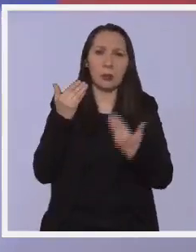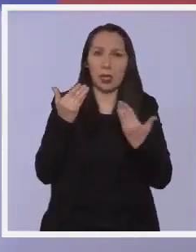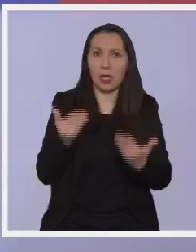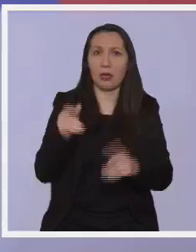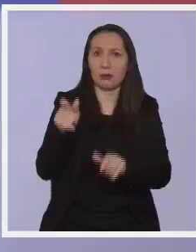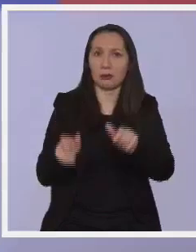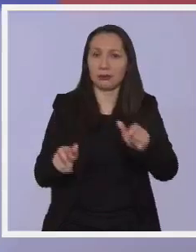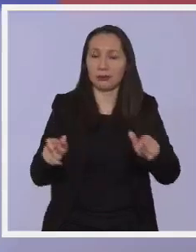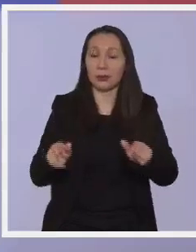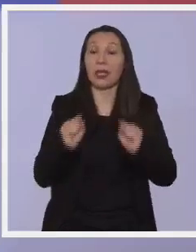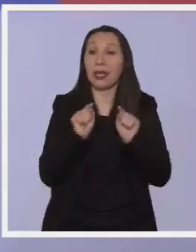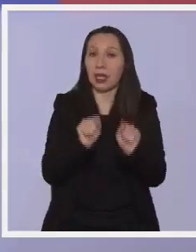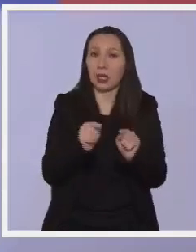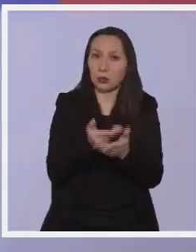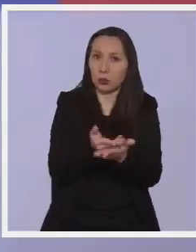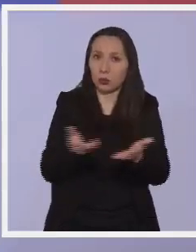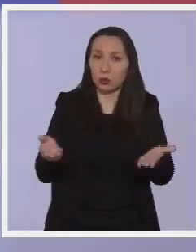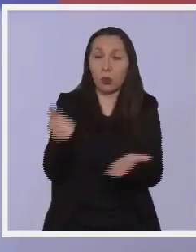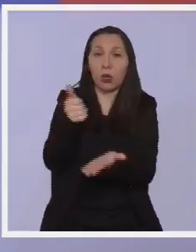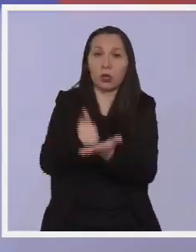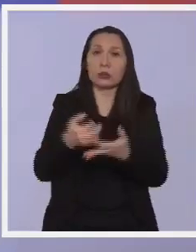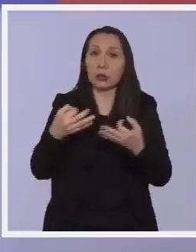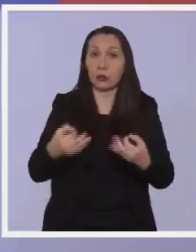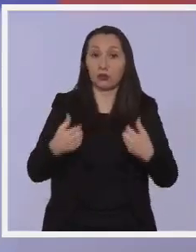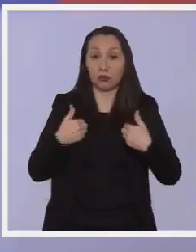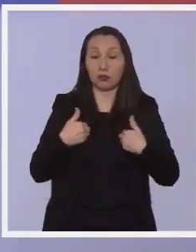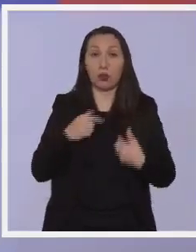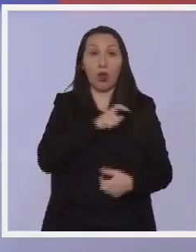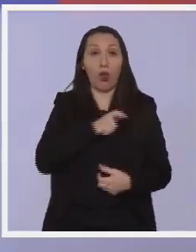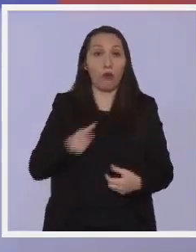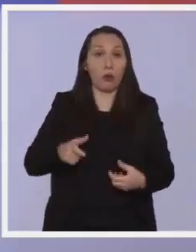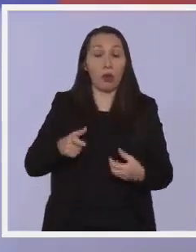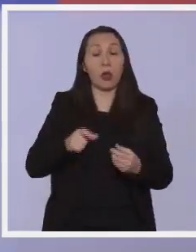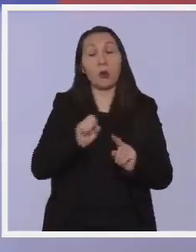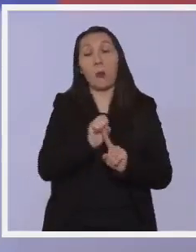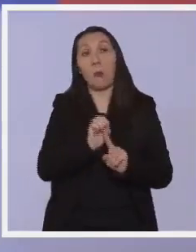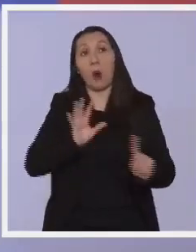eso tengan certeza de que ni yo ni el gobierno se pierden.